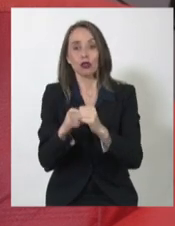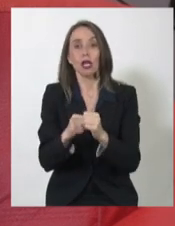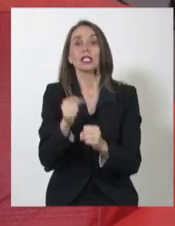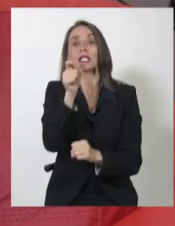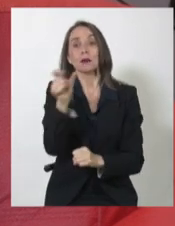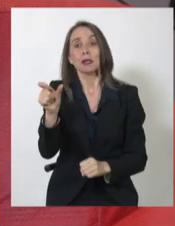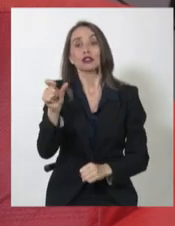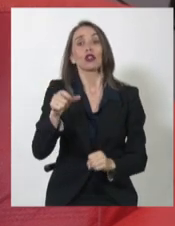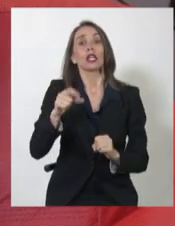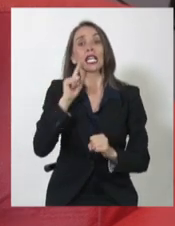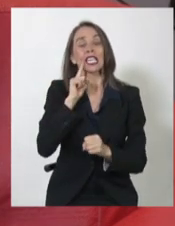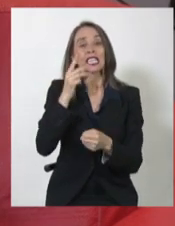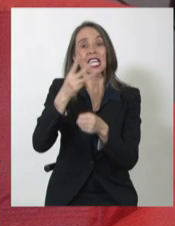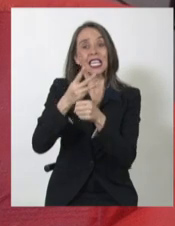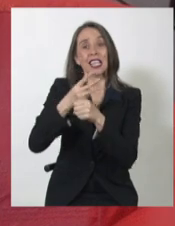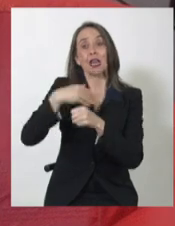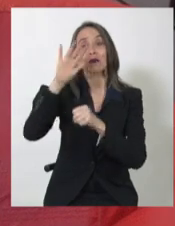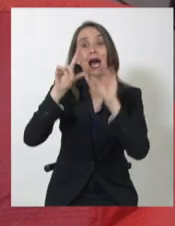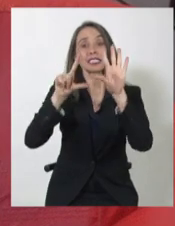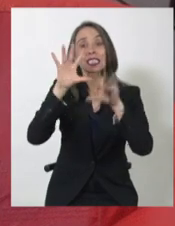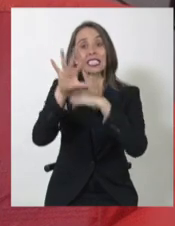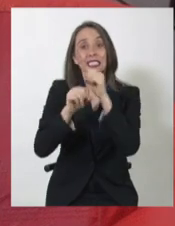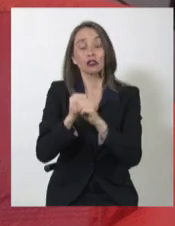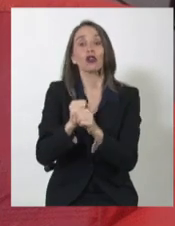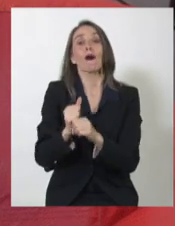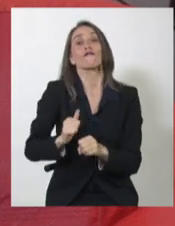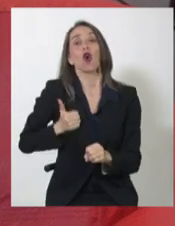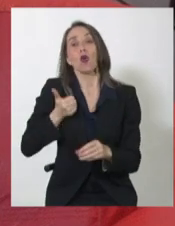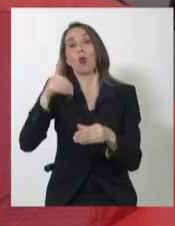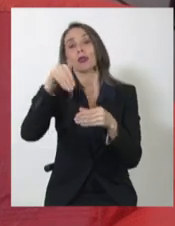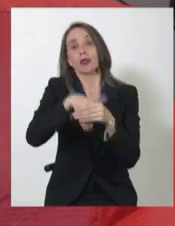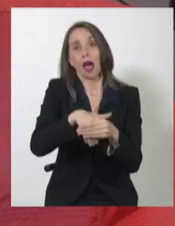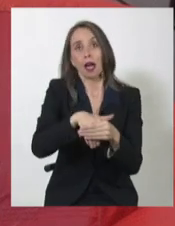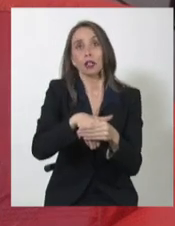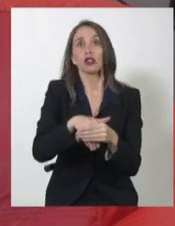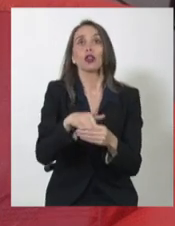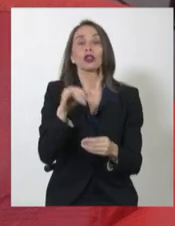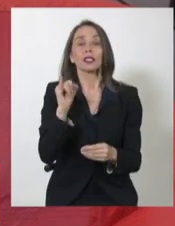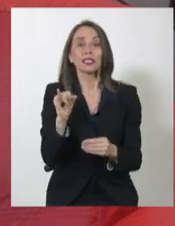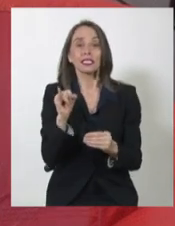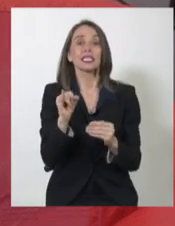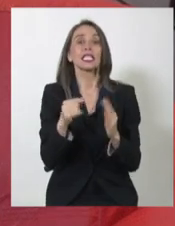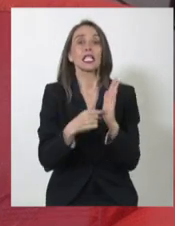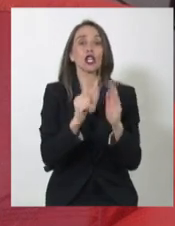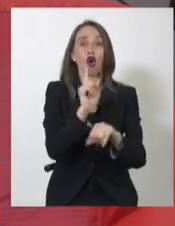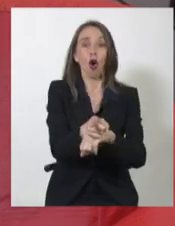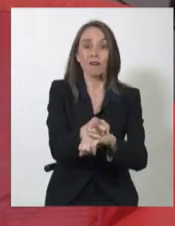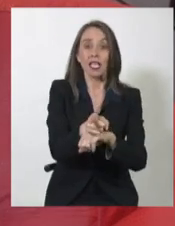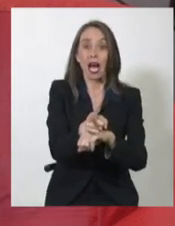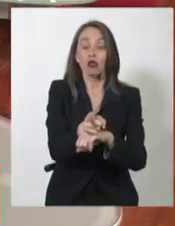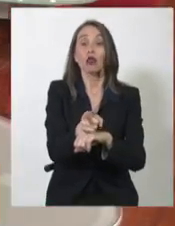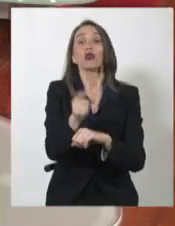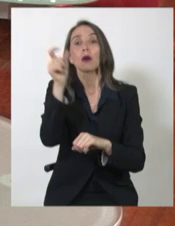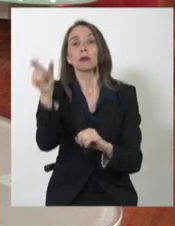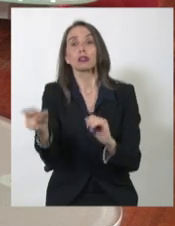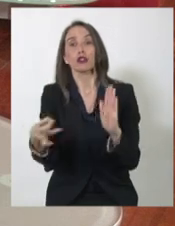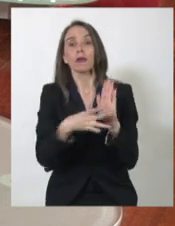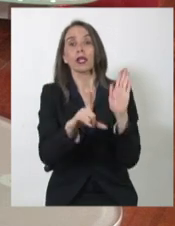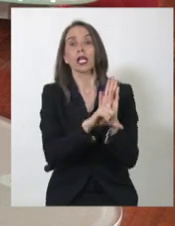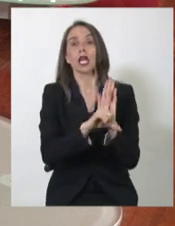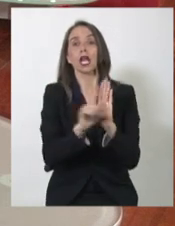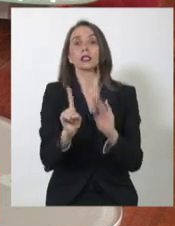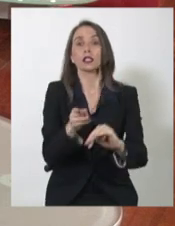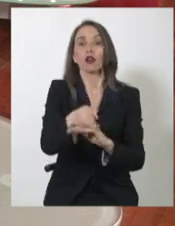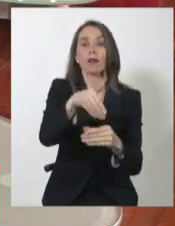años. Por la posibilidad de que exista una infracción, ¿no es cierto? Si es obligatorio, infracción, justificación. A tu